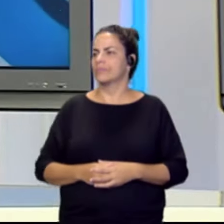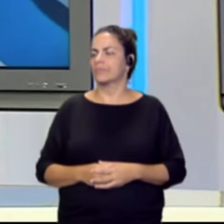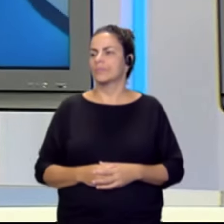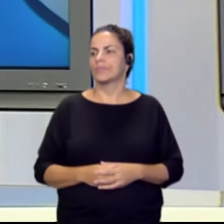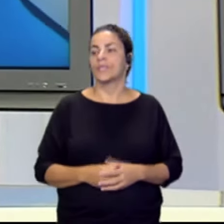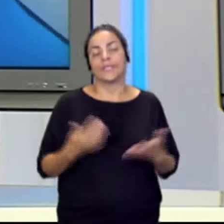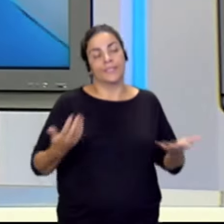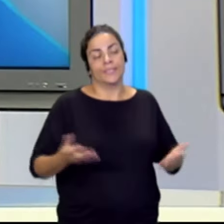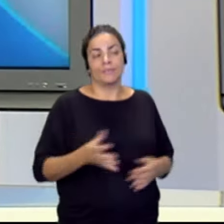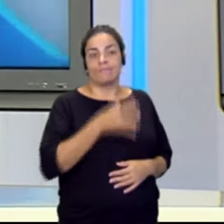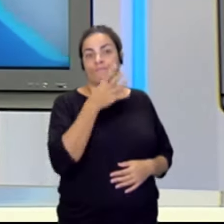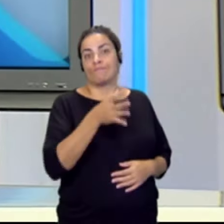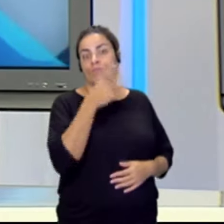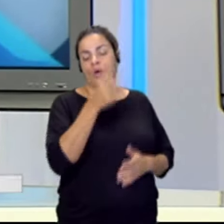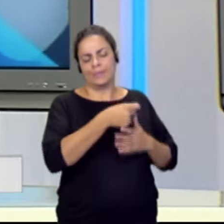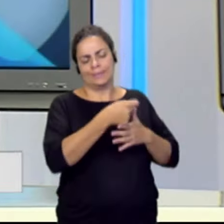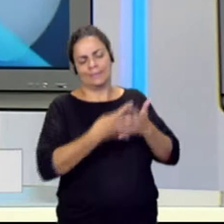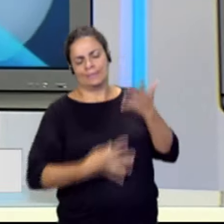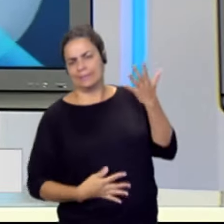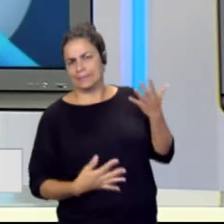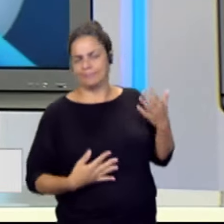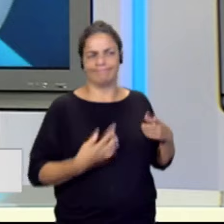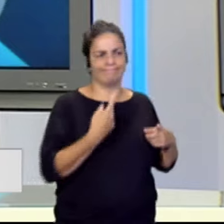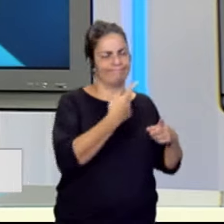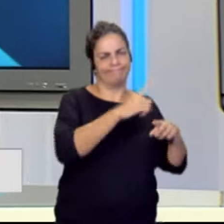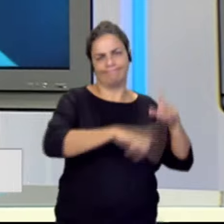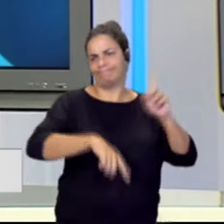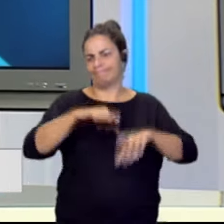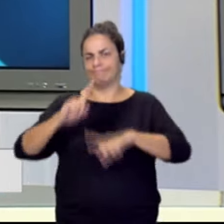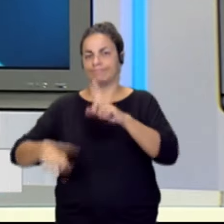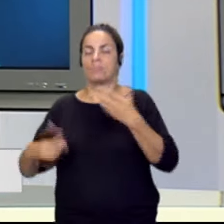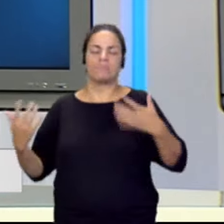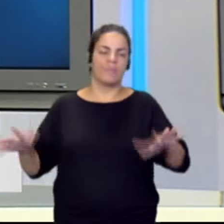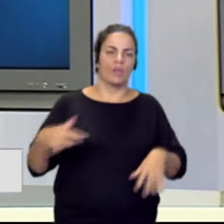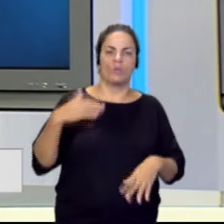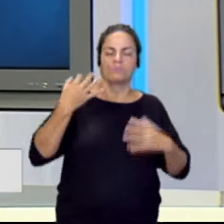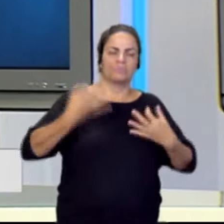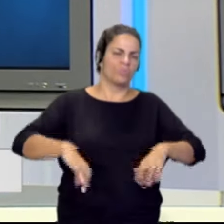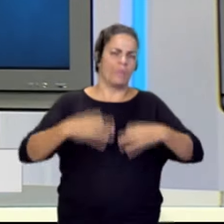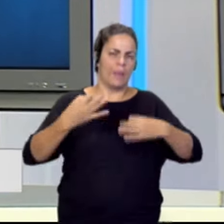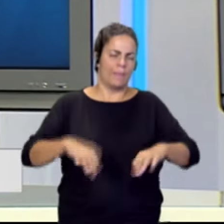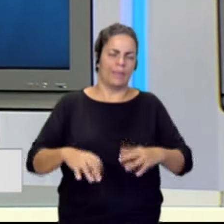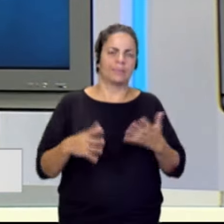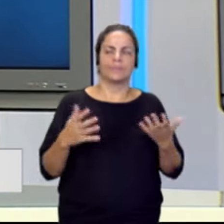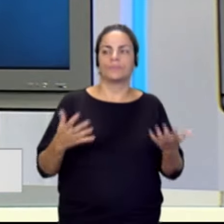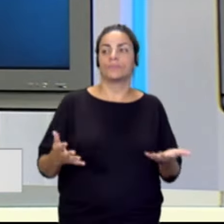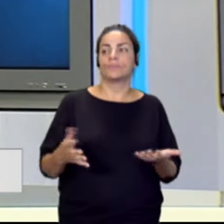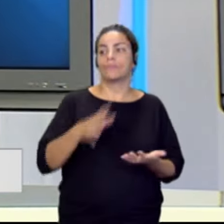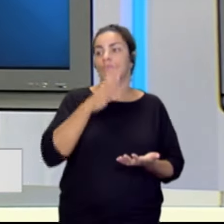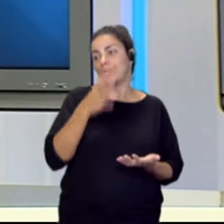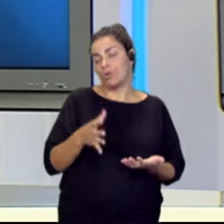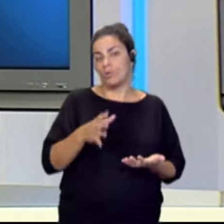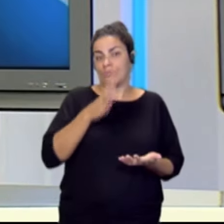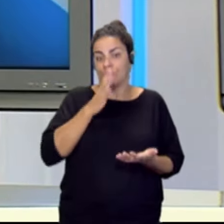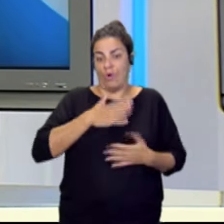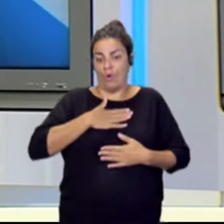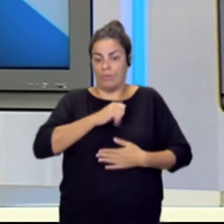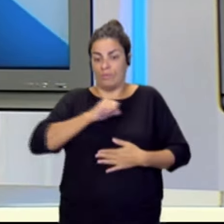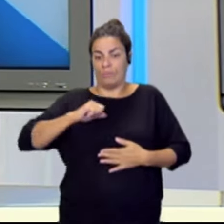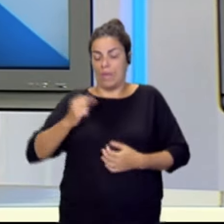Los motivos son muy diversos, pero por regla general suele ser que la economía propia no da